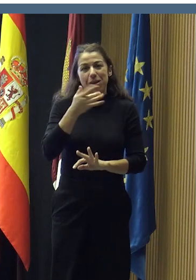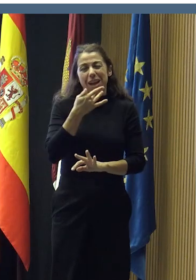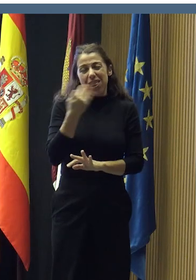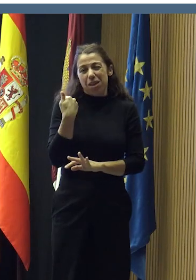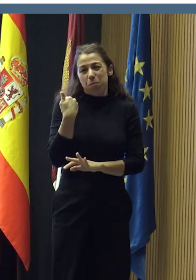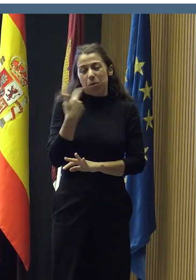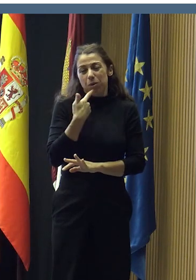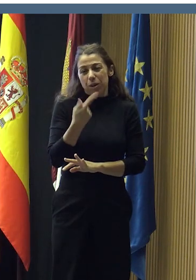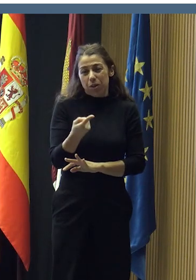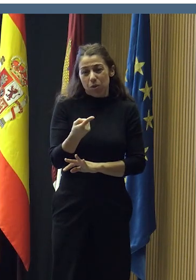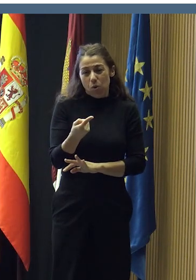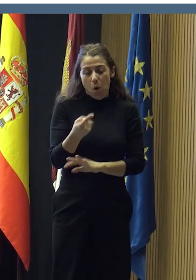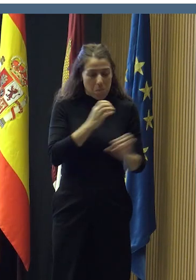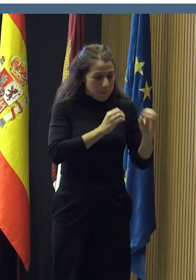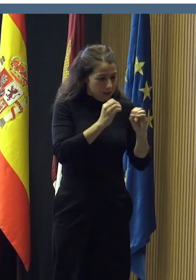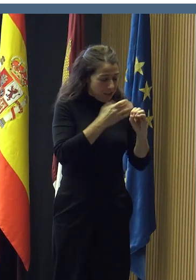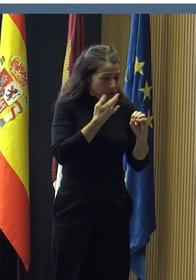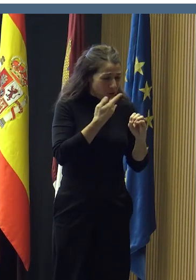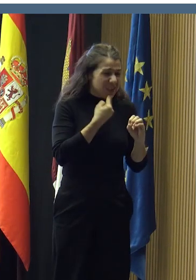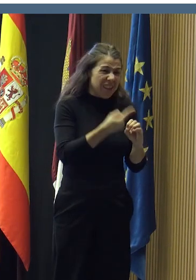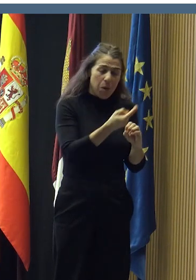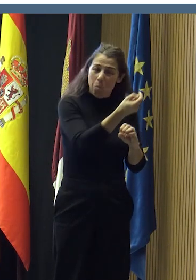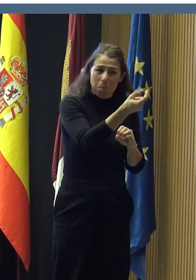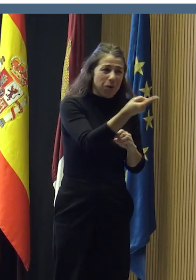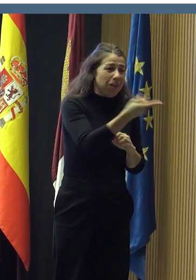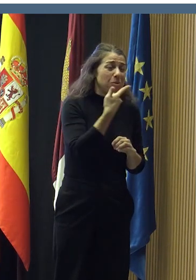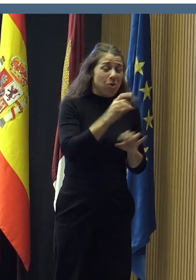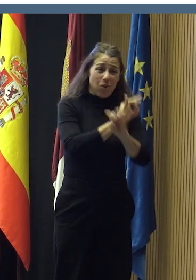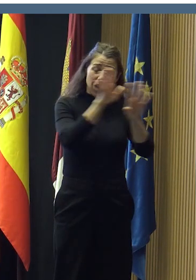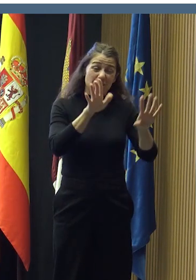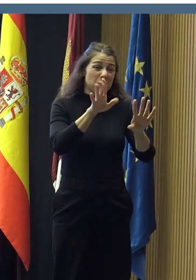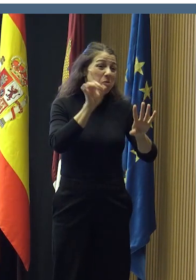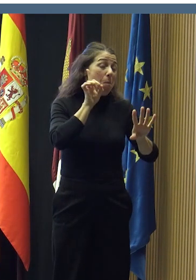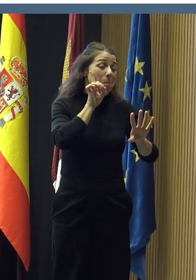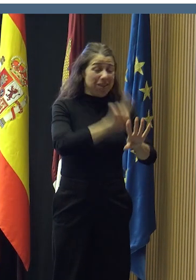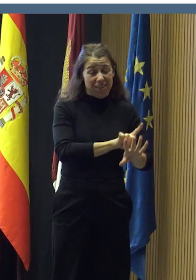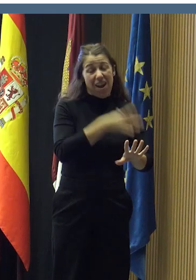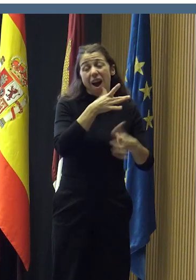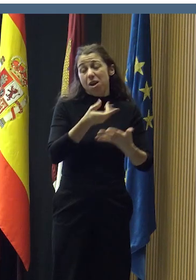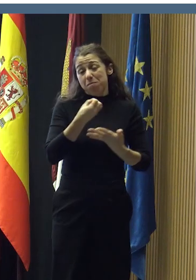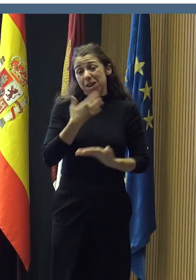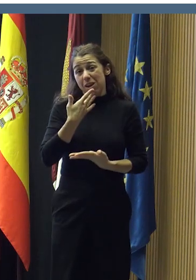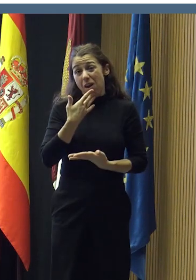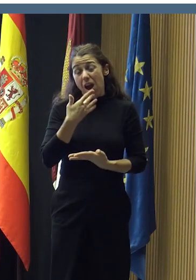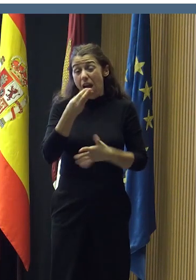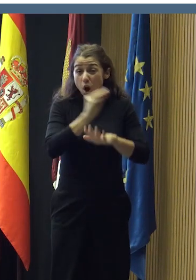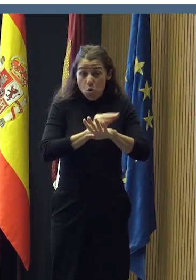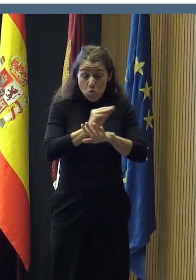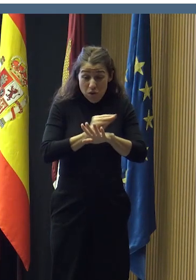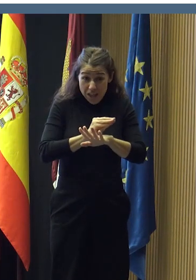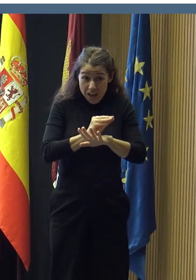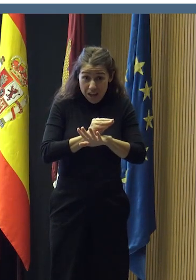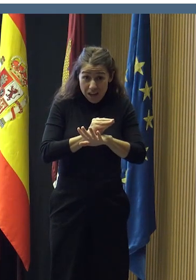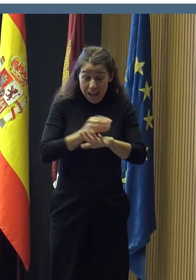muy poco de ti como investigador, ¿vale? Porque para mí eso es directamente, os lo digo claramente, mentir. Ahora bien, ¿se va a curar el cáncer